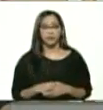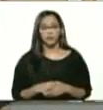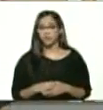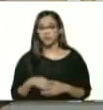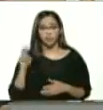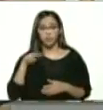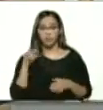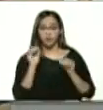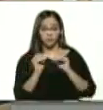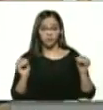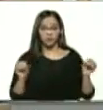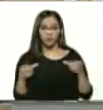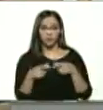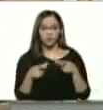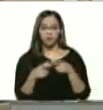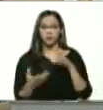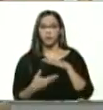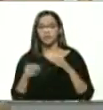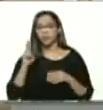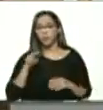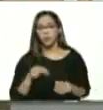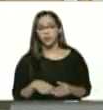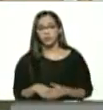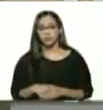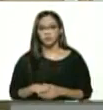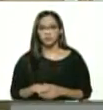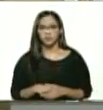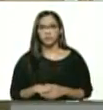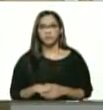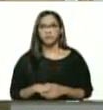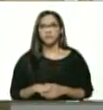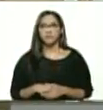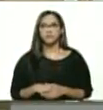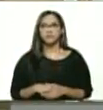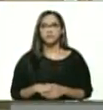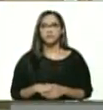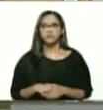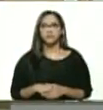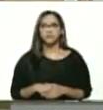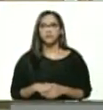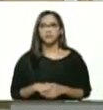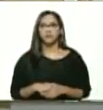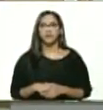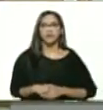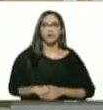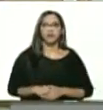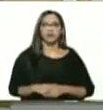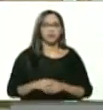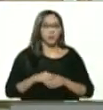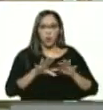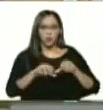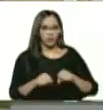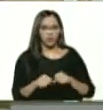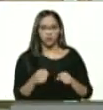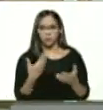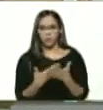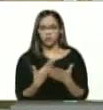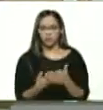nunca cámac y grupos controlan su partido así